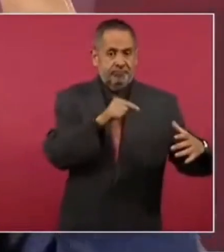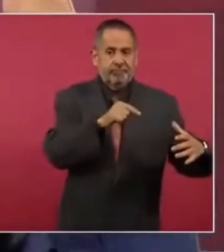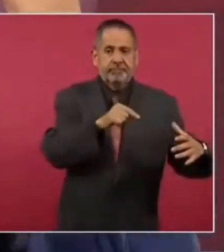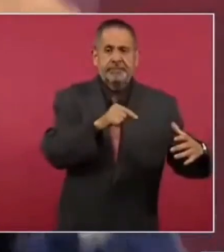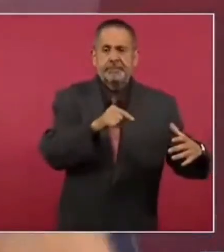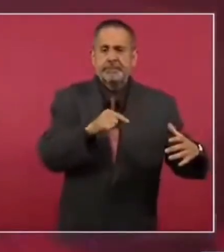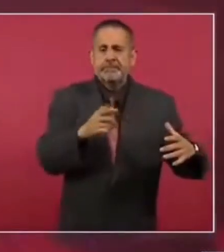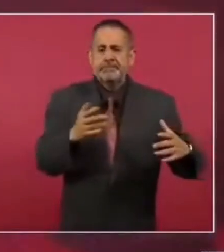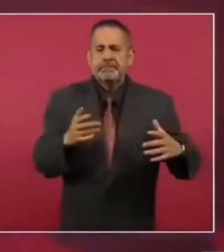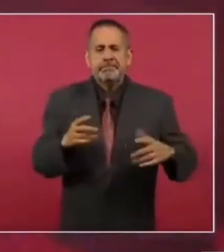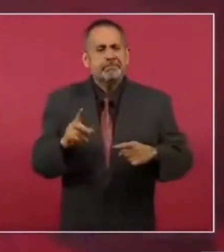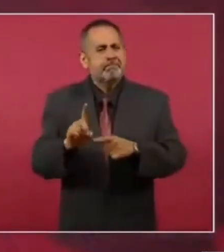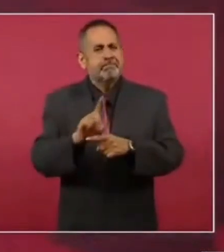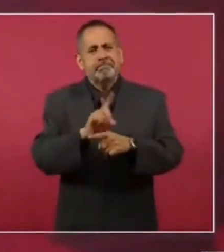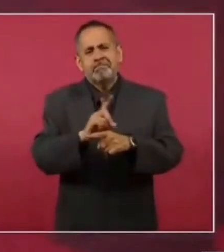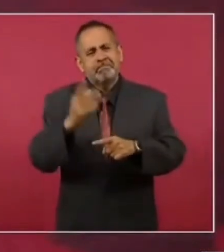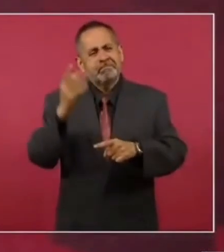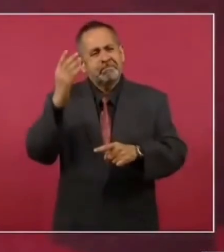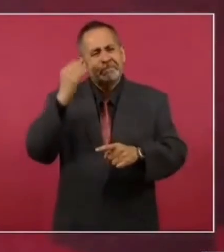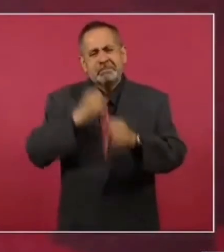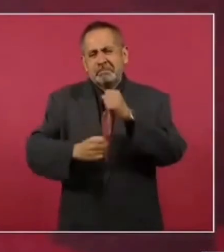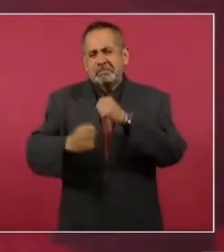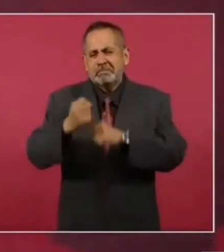que desde hace muchos años